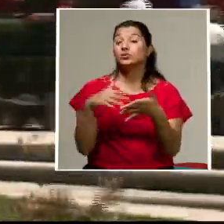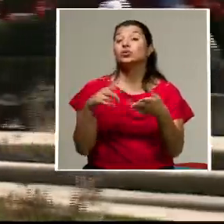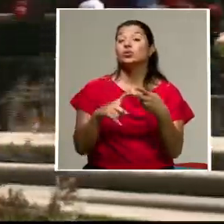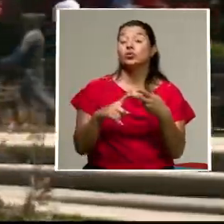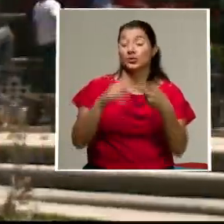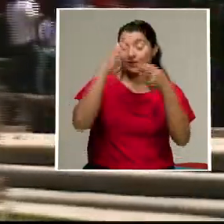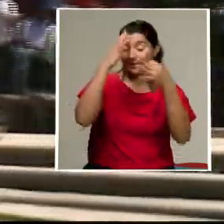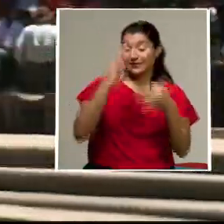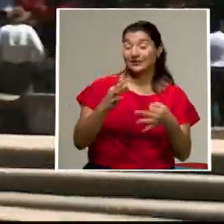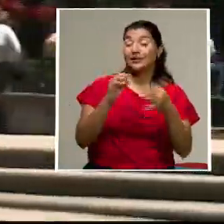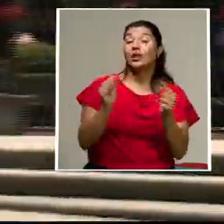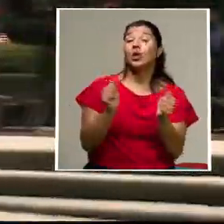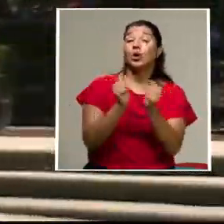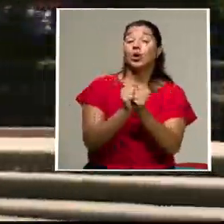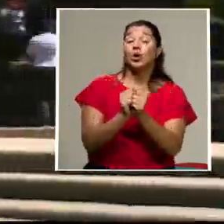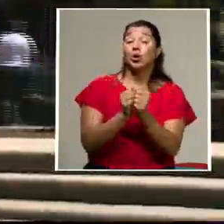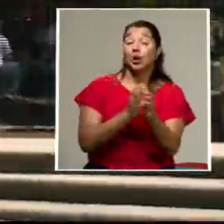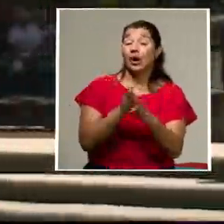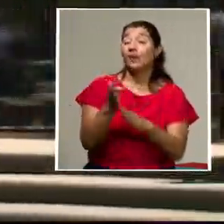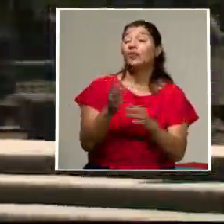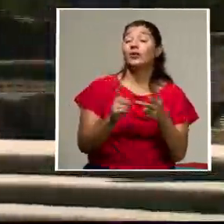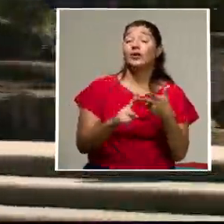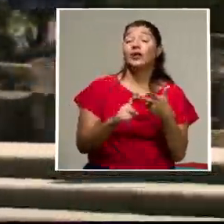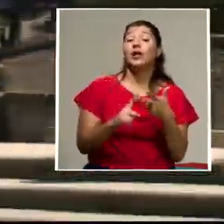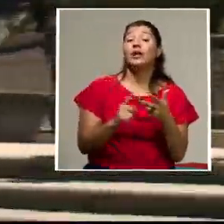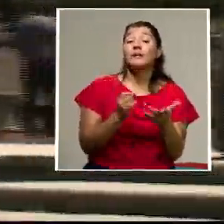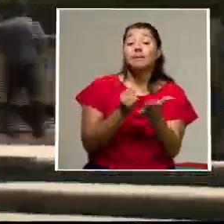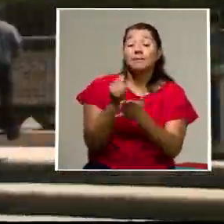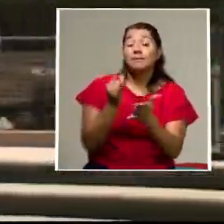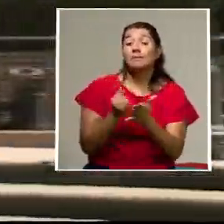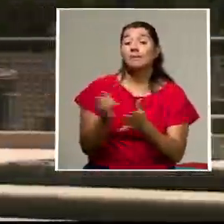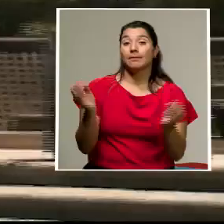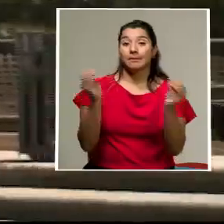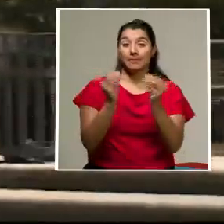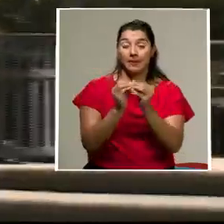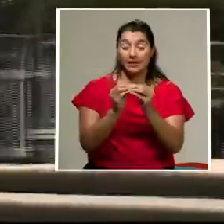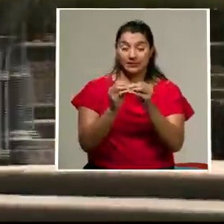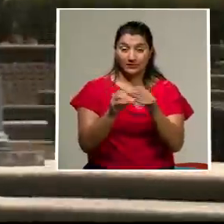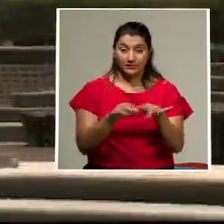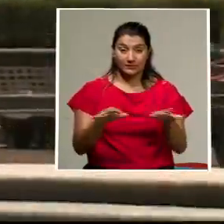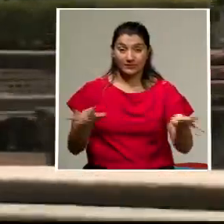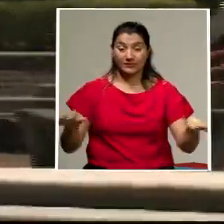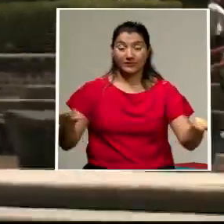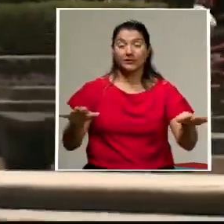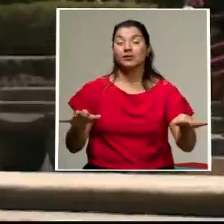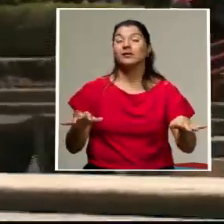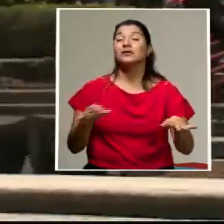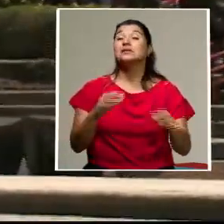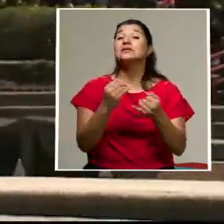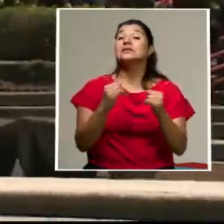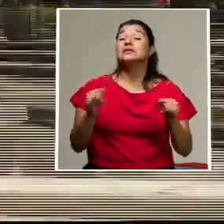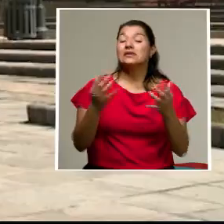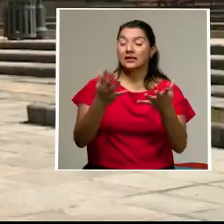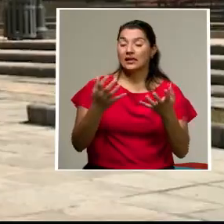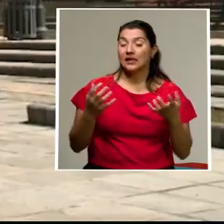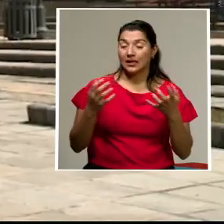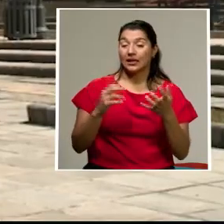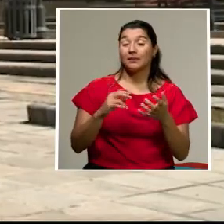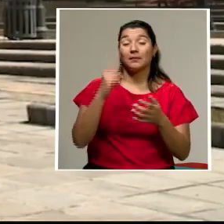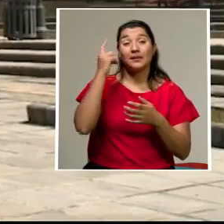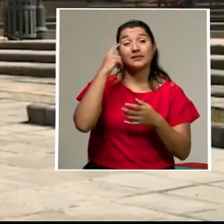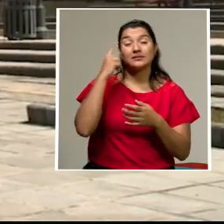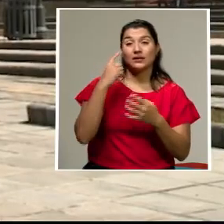de manera más integral, generar investigación y extensión al margen de la intromisión del Poder Ejecutivo